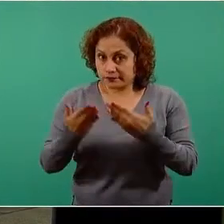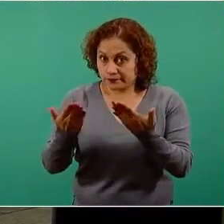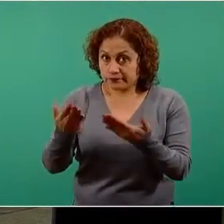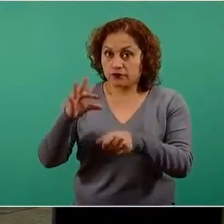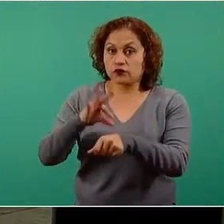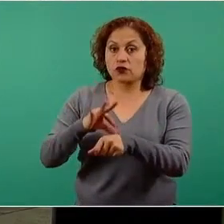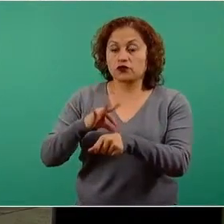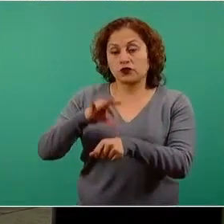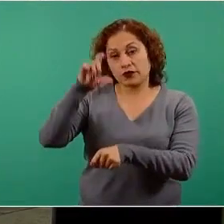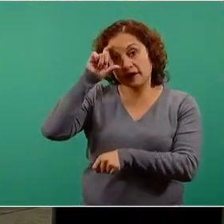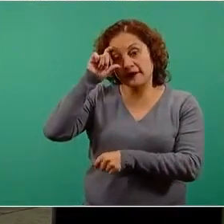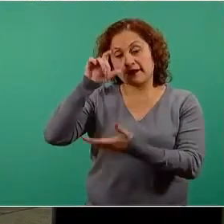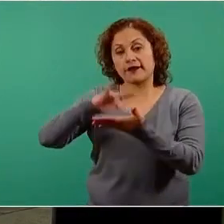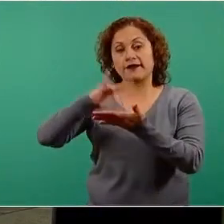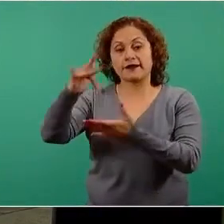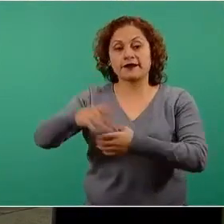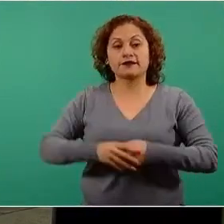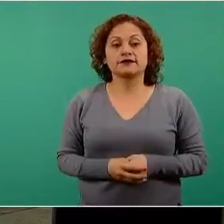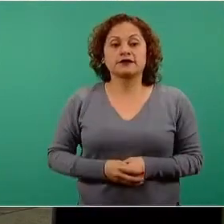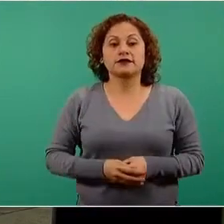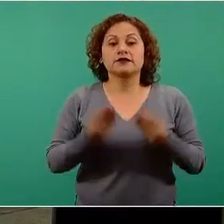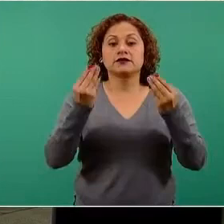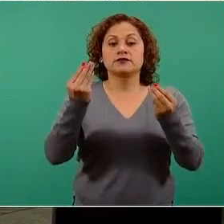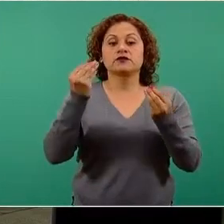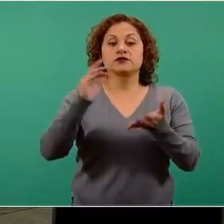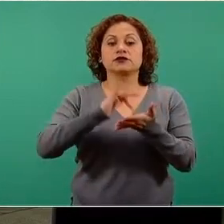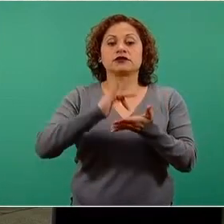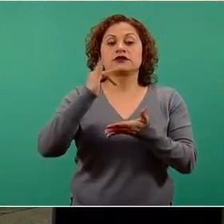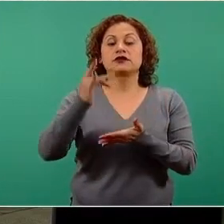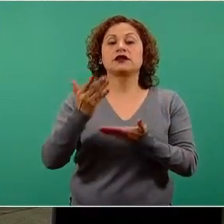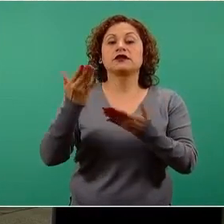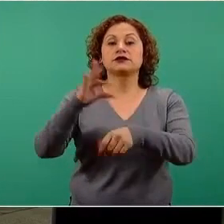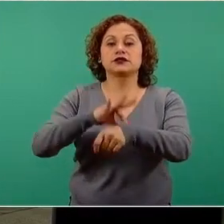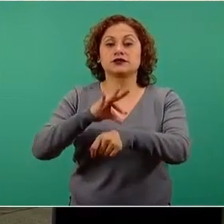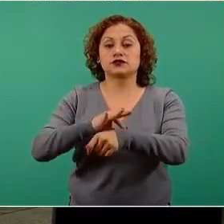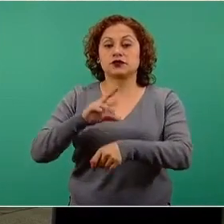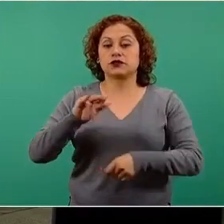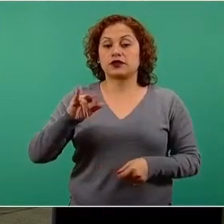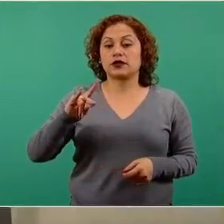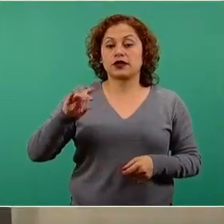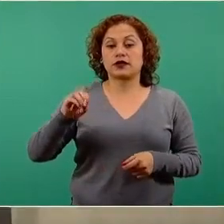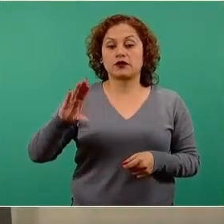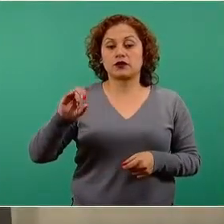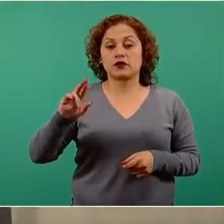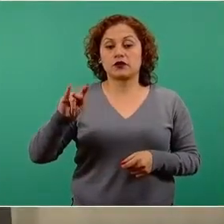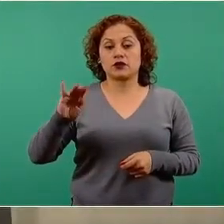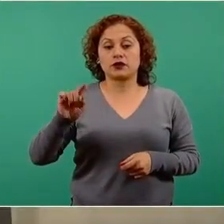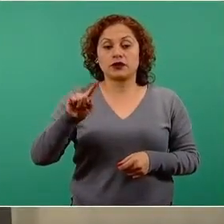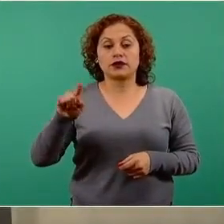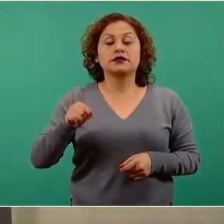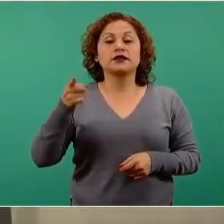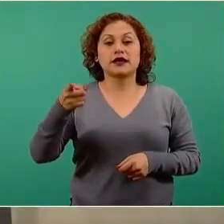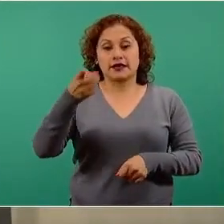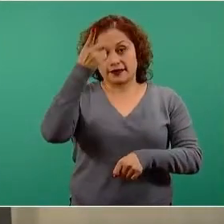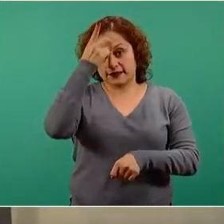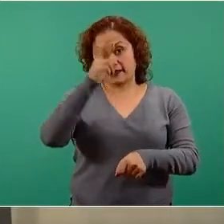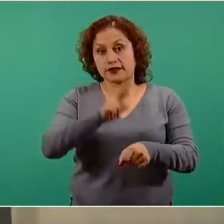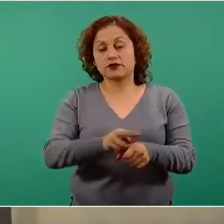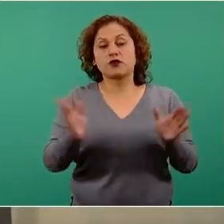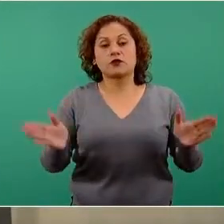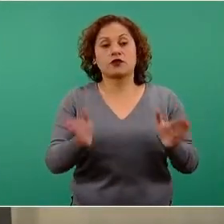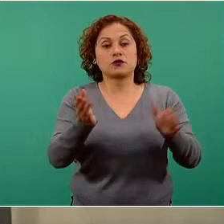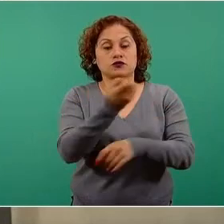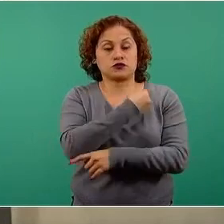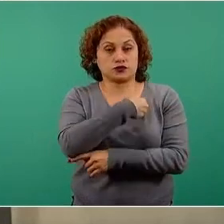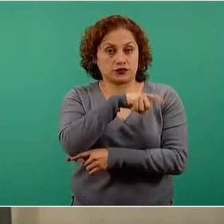muchas gracias. Muchas gracias, doctor Ricardo Cortés, director general de Promoción de la Salud de la Secretaría de Salud. Muy buenas tardes,